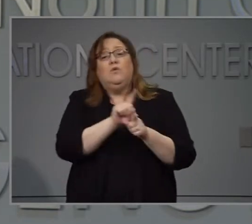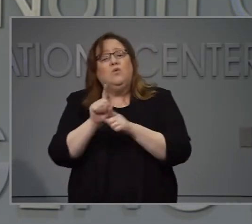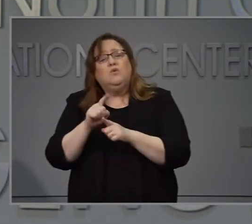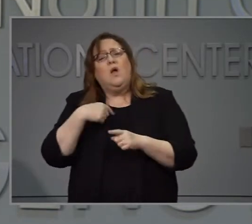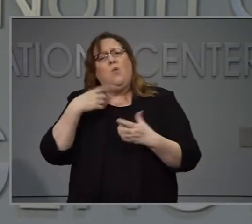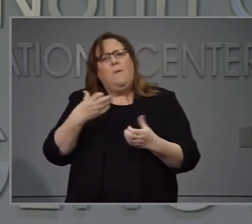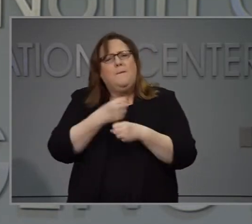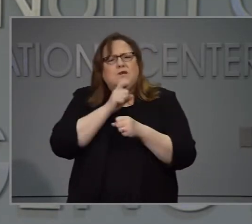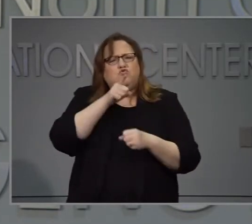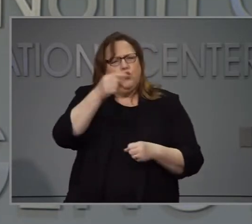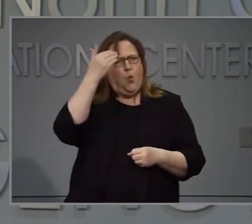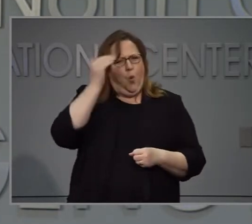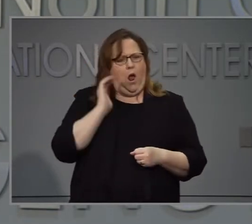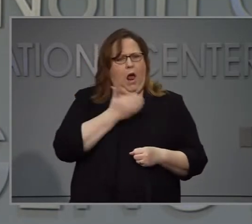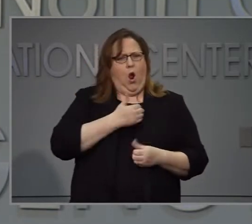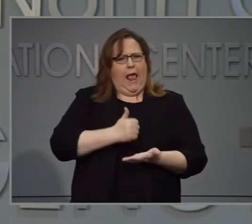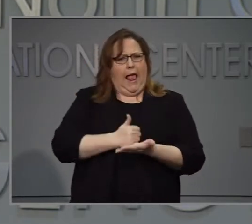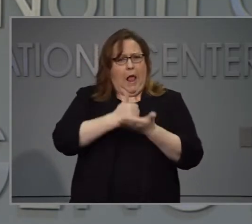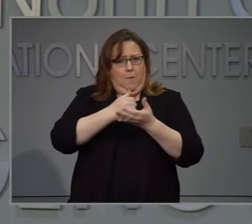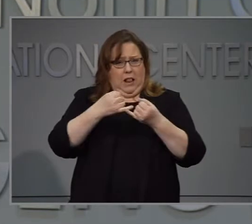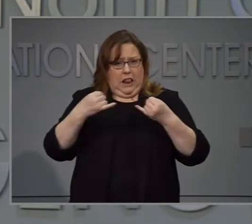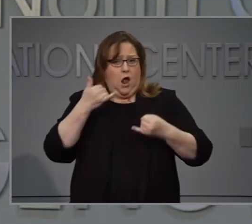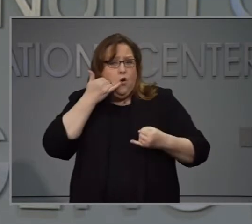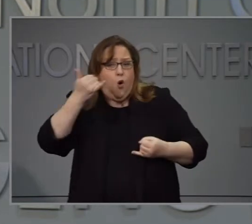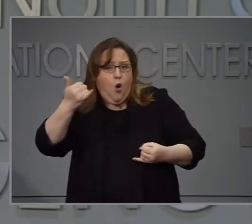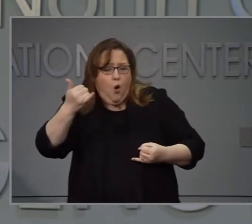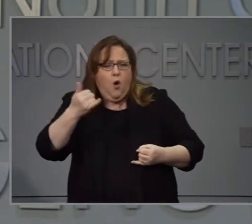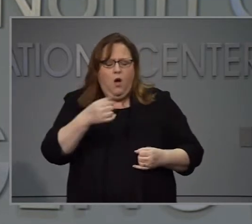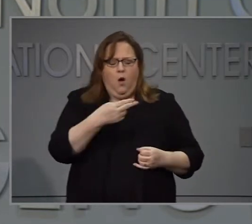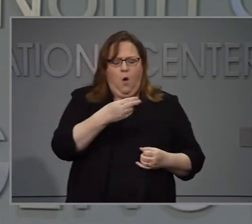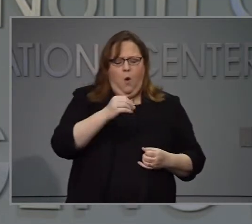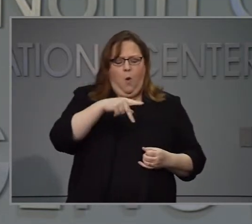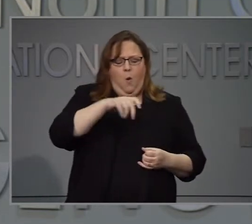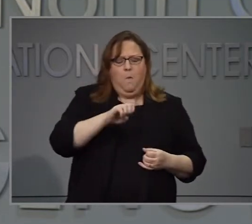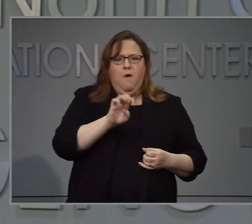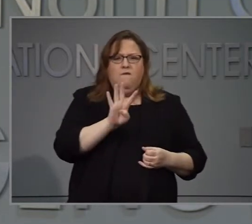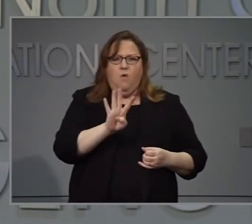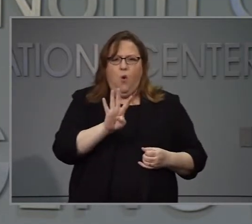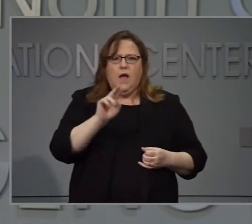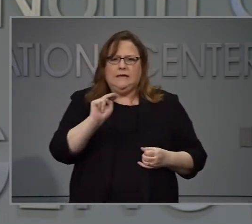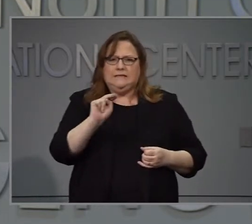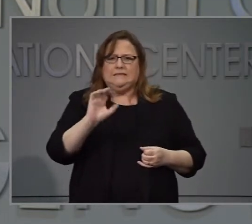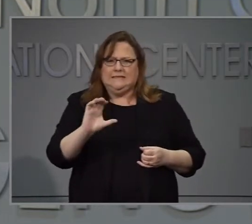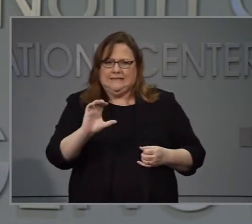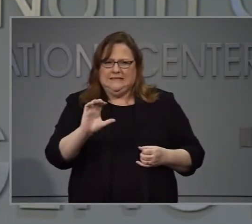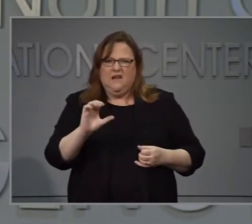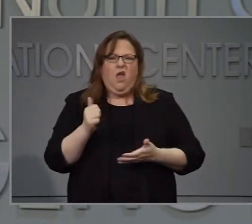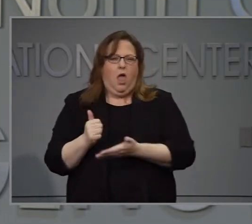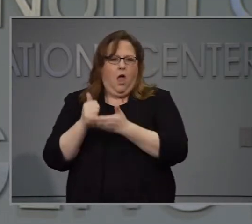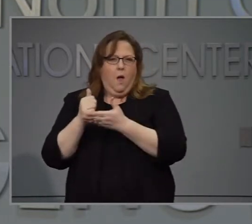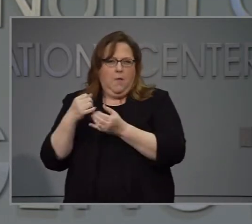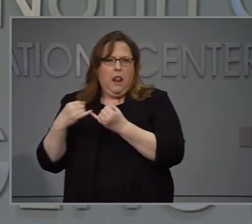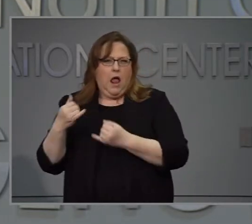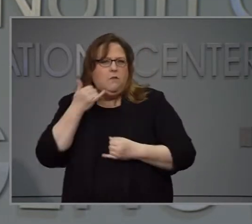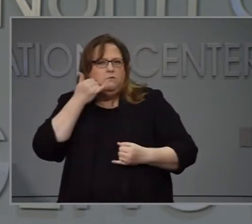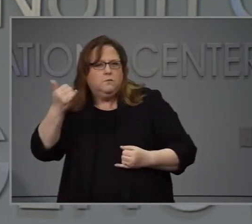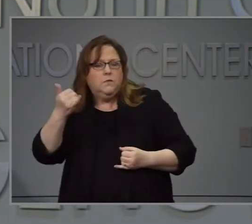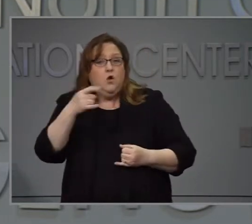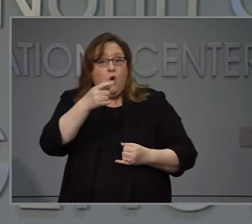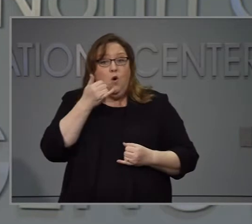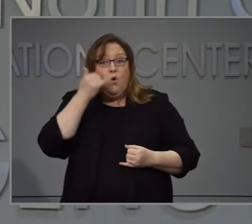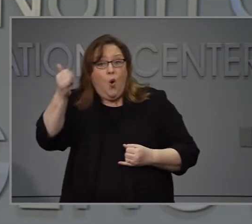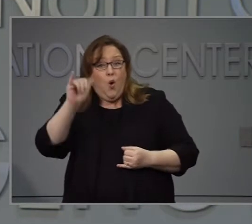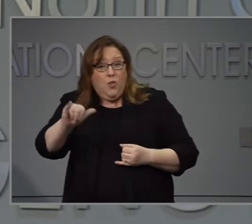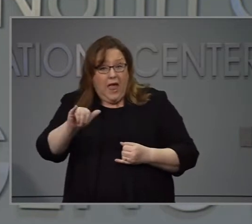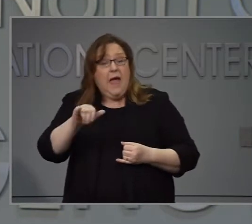creída mente en particular quiero agradecer y que todo el mundo sepa de hoop 4 en ese el plan que